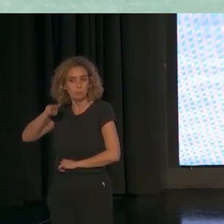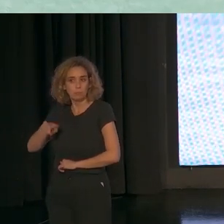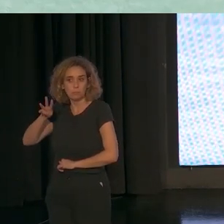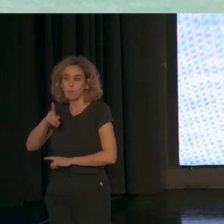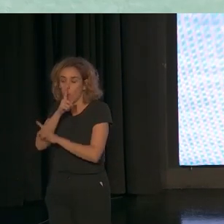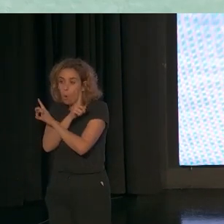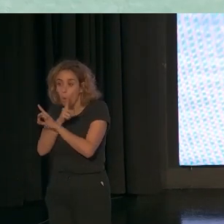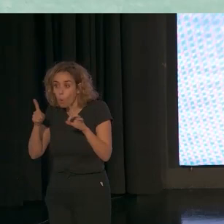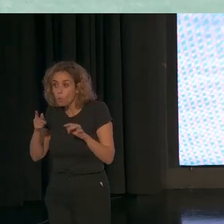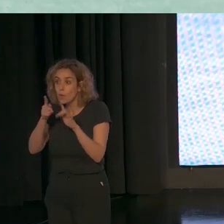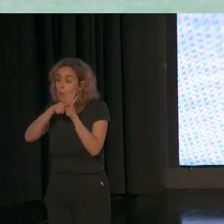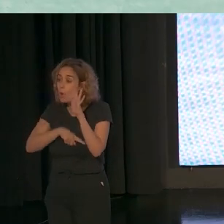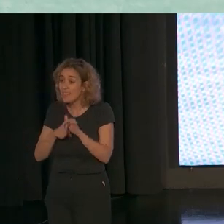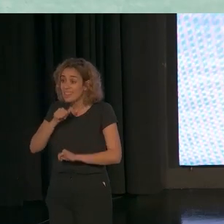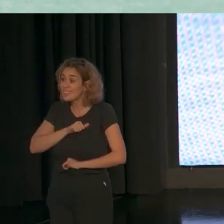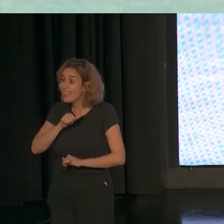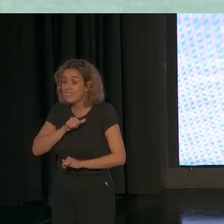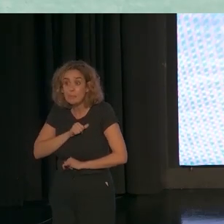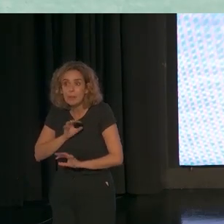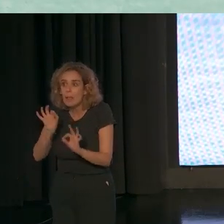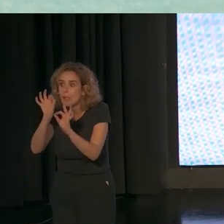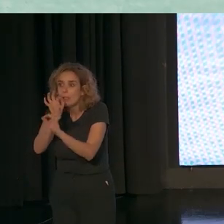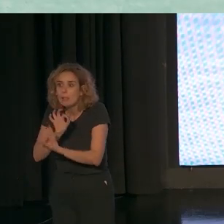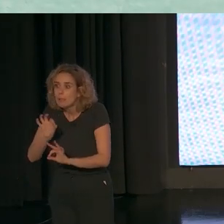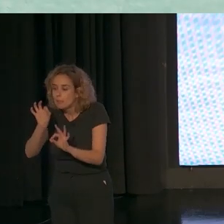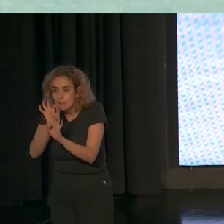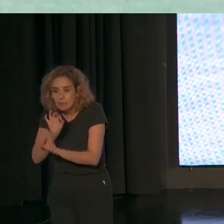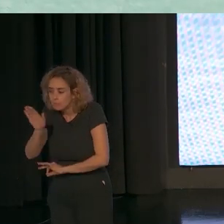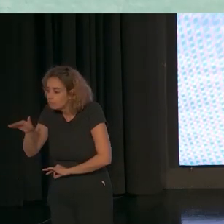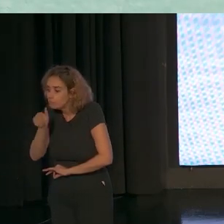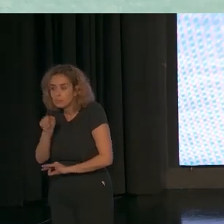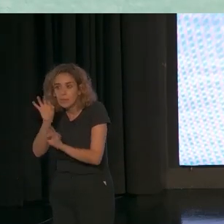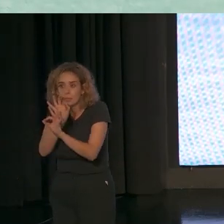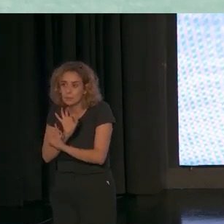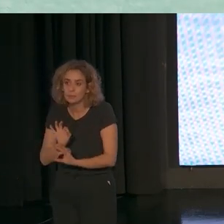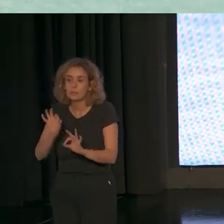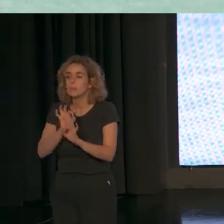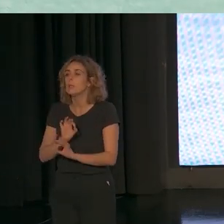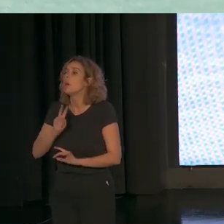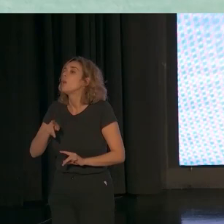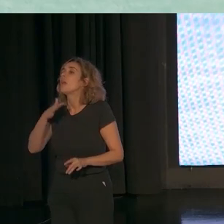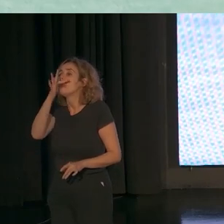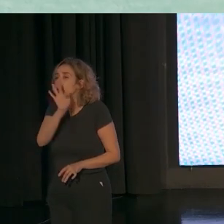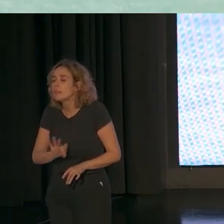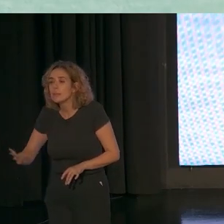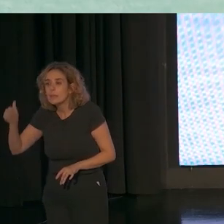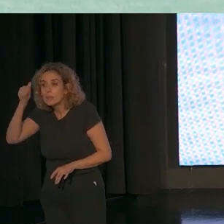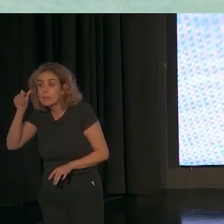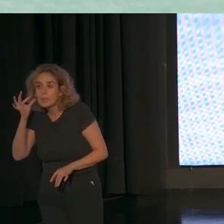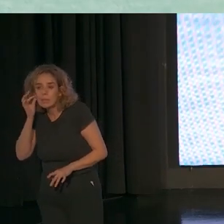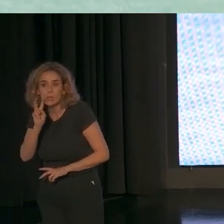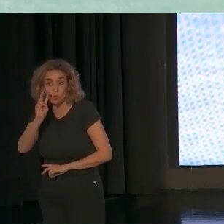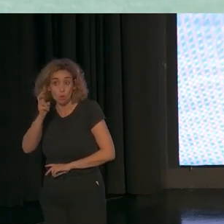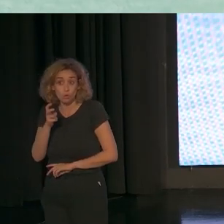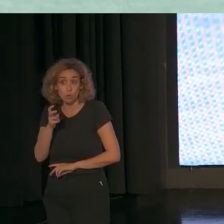un año en lista de espera sin recibir nada nada Y tenemos otros niños yo por lo que